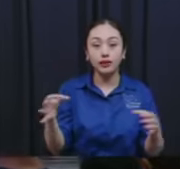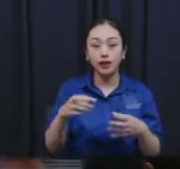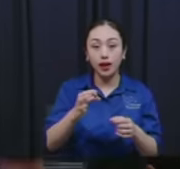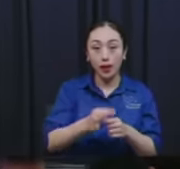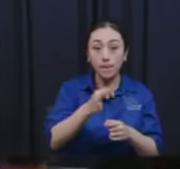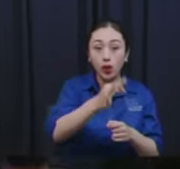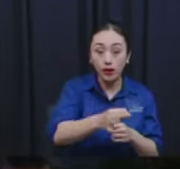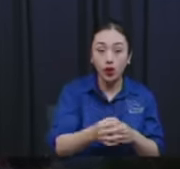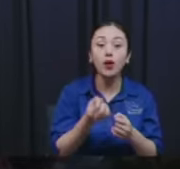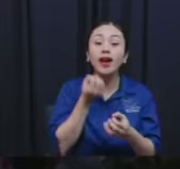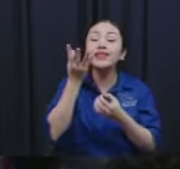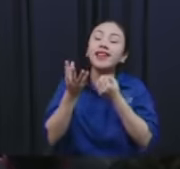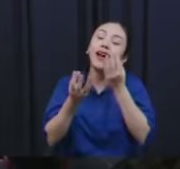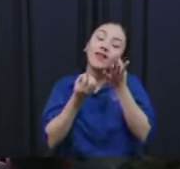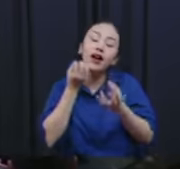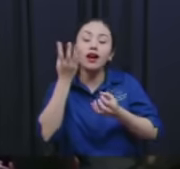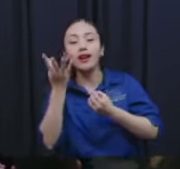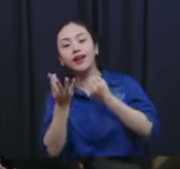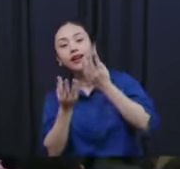uila